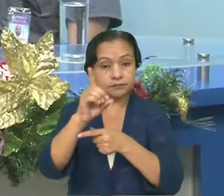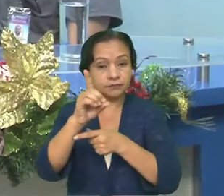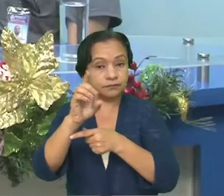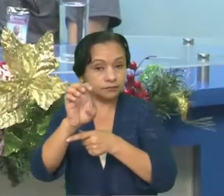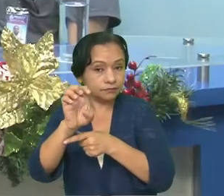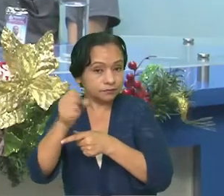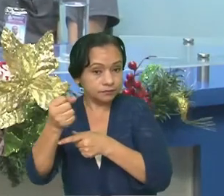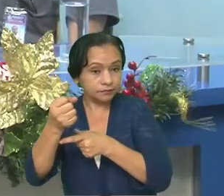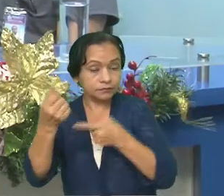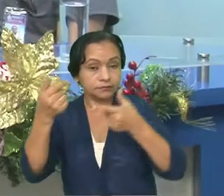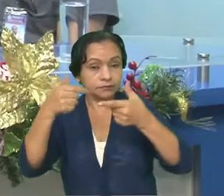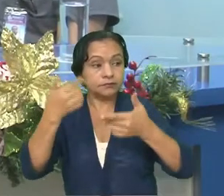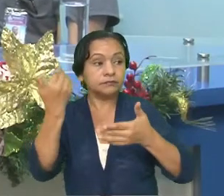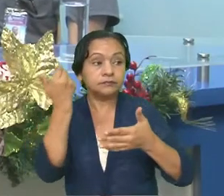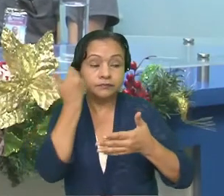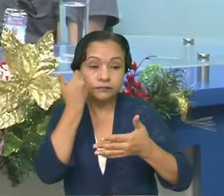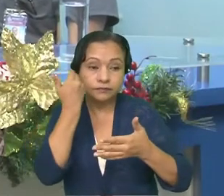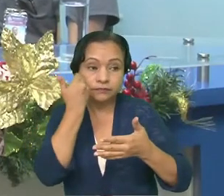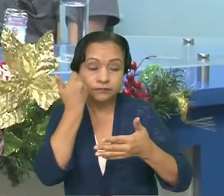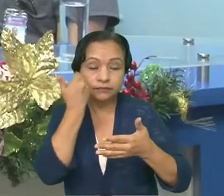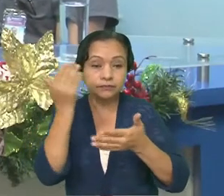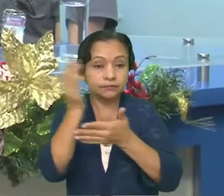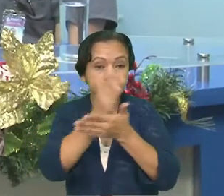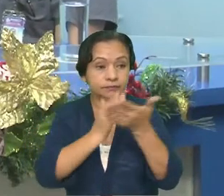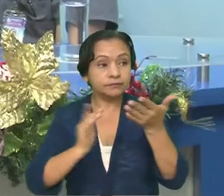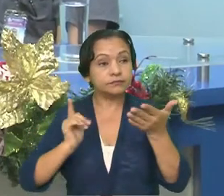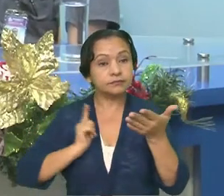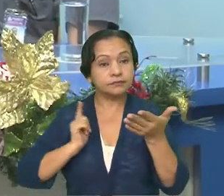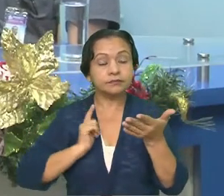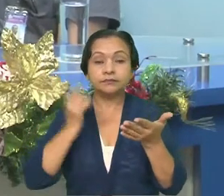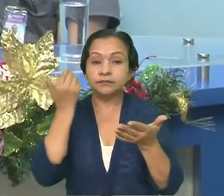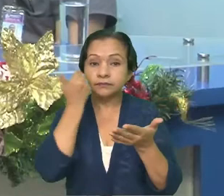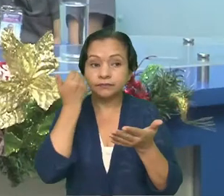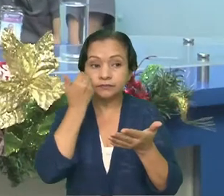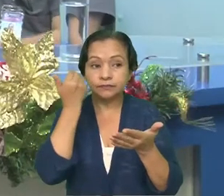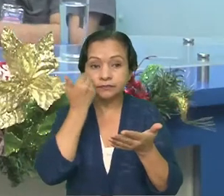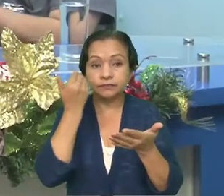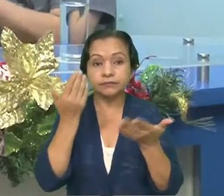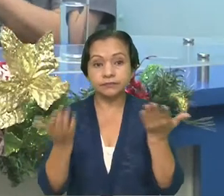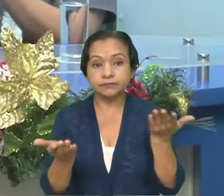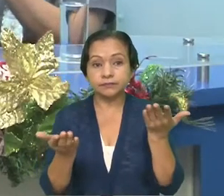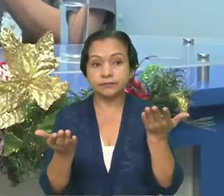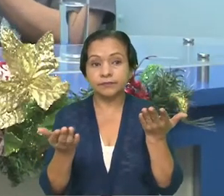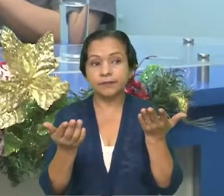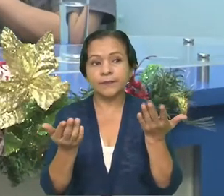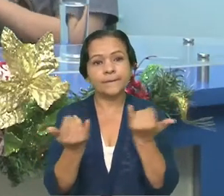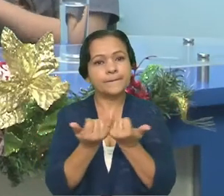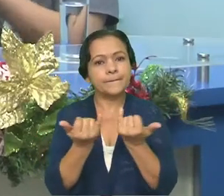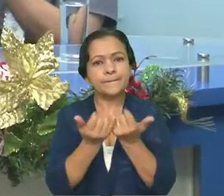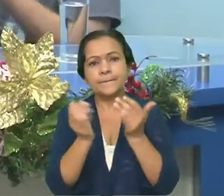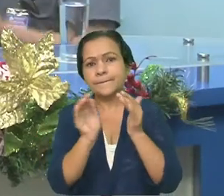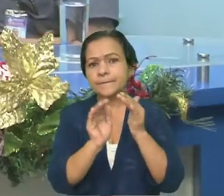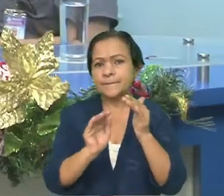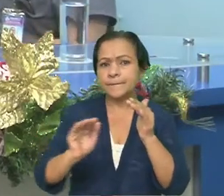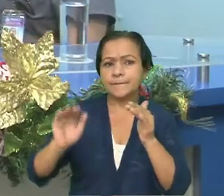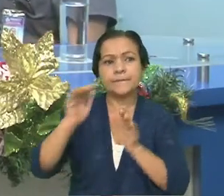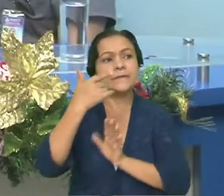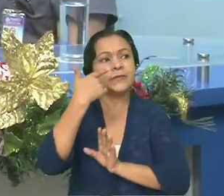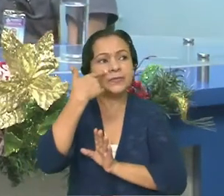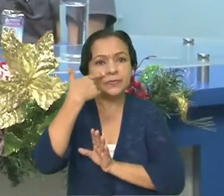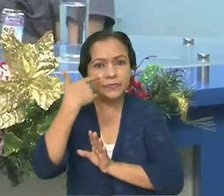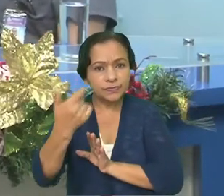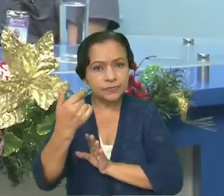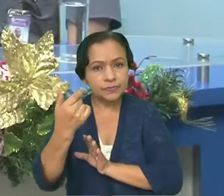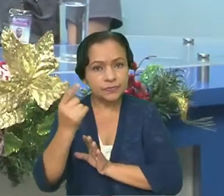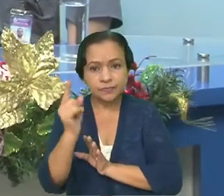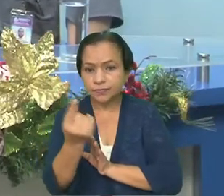exactamente. Dentro de las enfermedades desmielinizantes tenemos una enfermedad prototipo, le llamamos así, o sea, la más conocida, pero no es